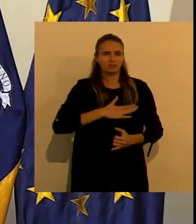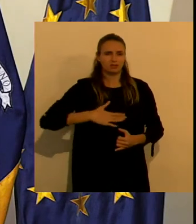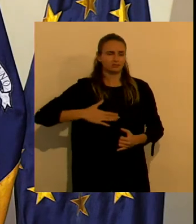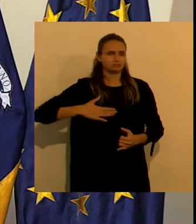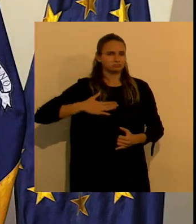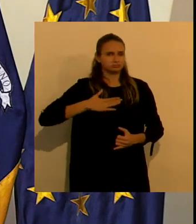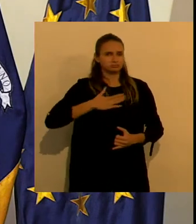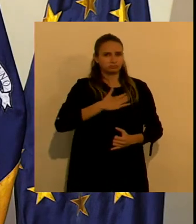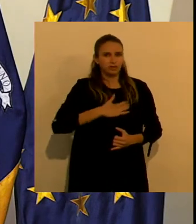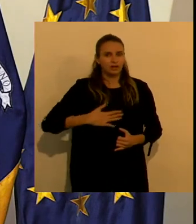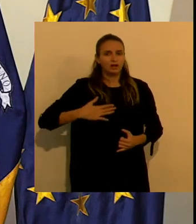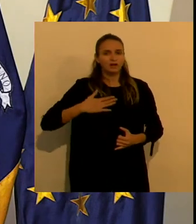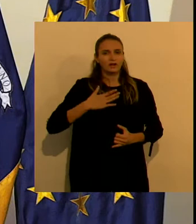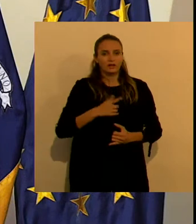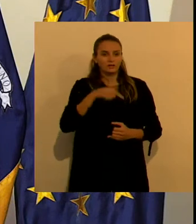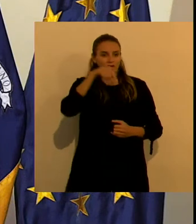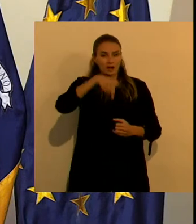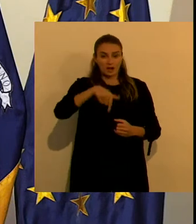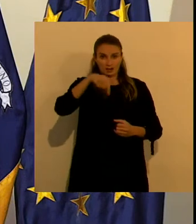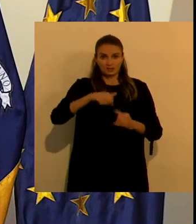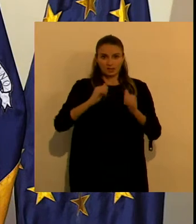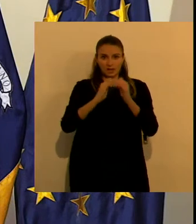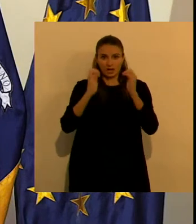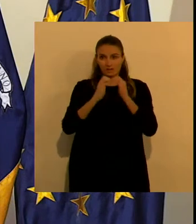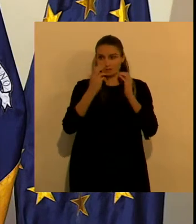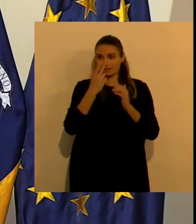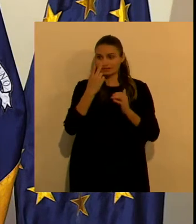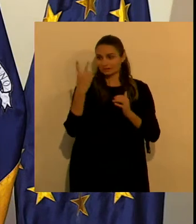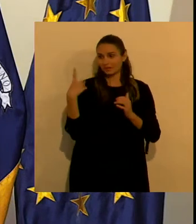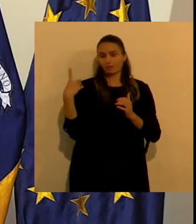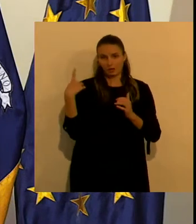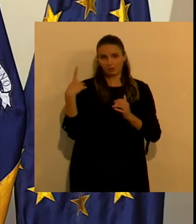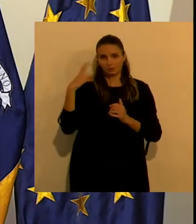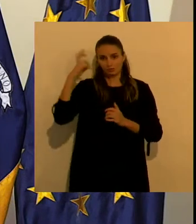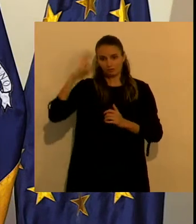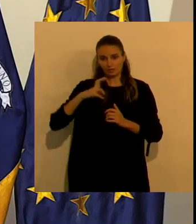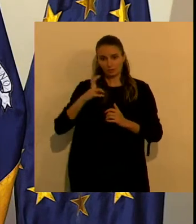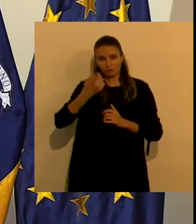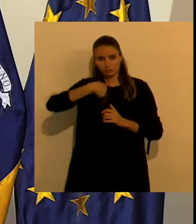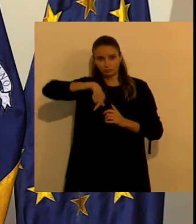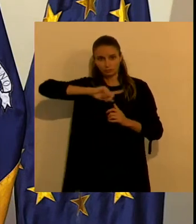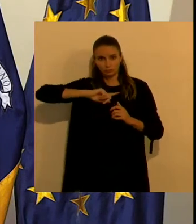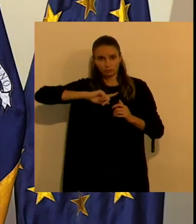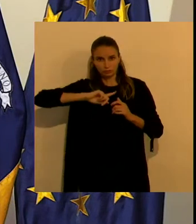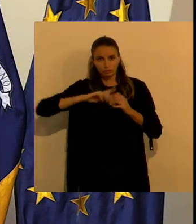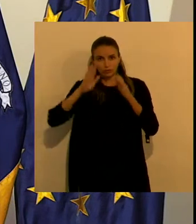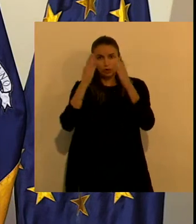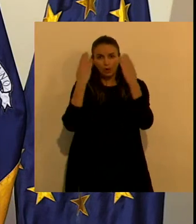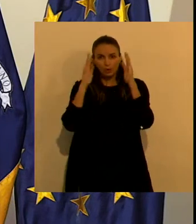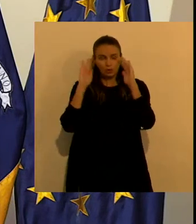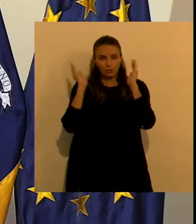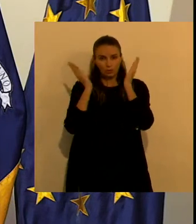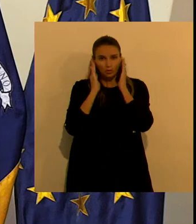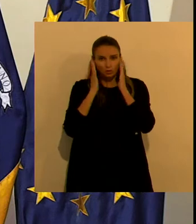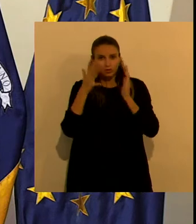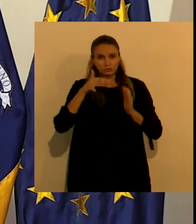Cuando ha estado aquí con nosotros en la isla hace 2 años, tuvimos un congreso aquí sobre los